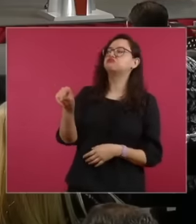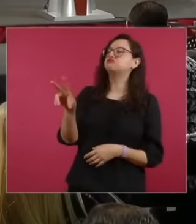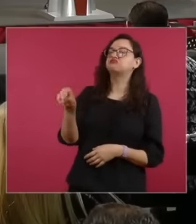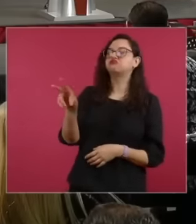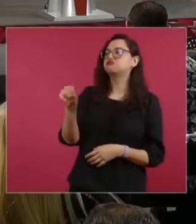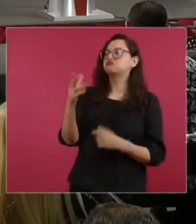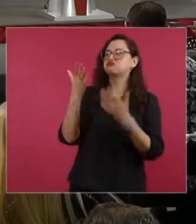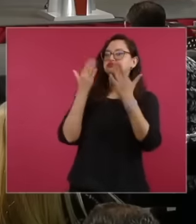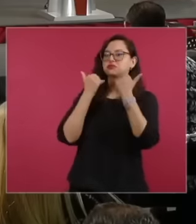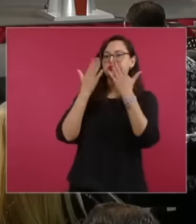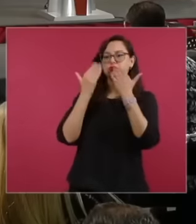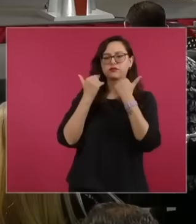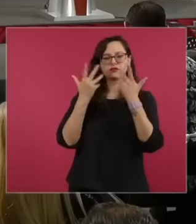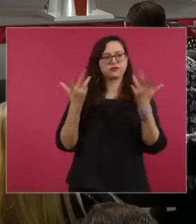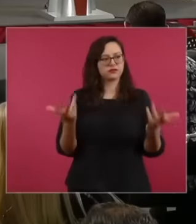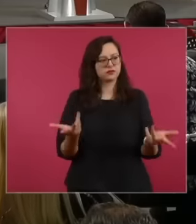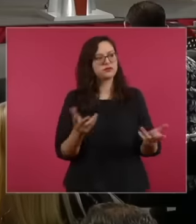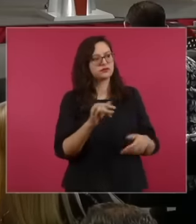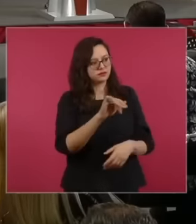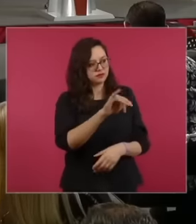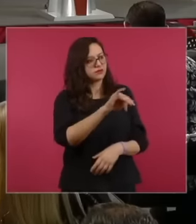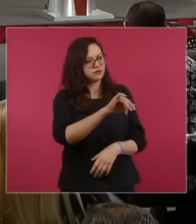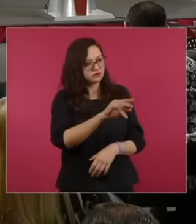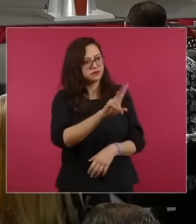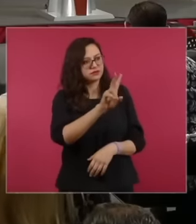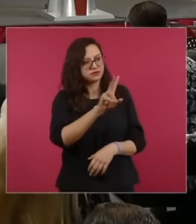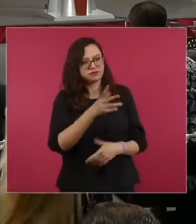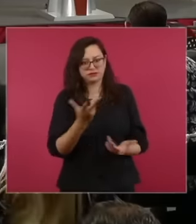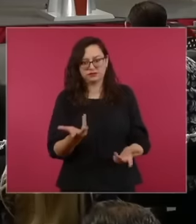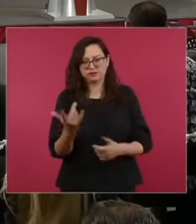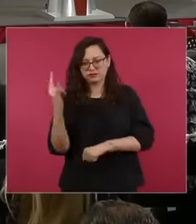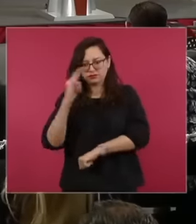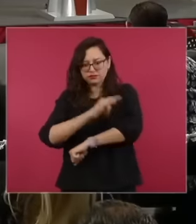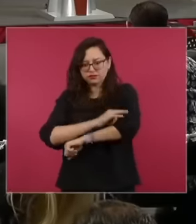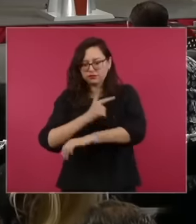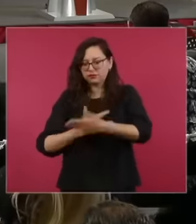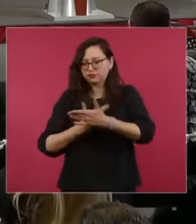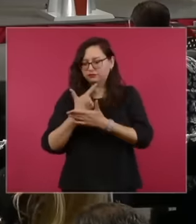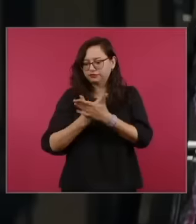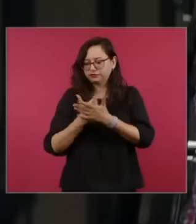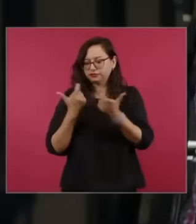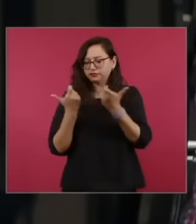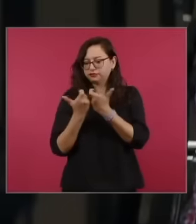punto de equilibrio, es cuando los ingresos de la empresa